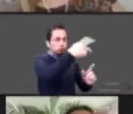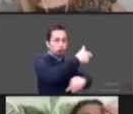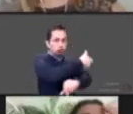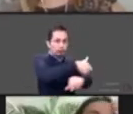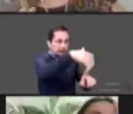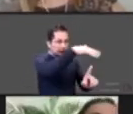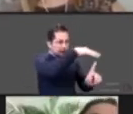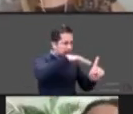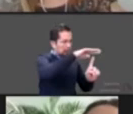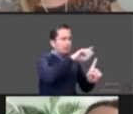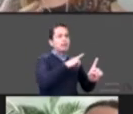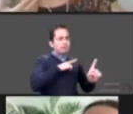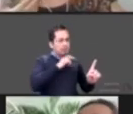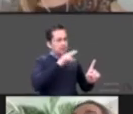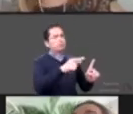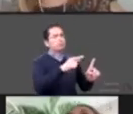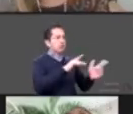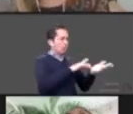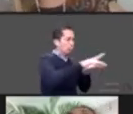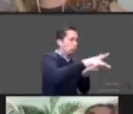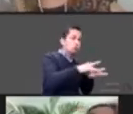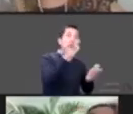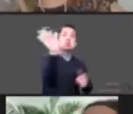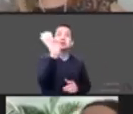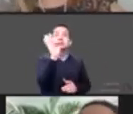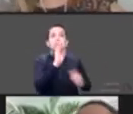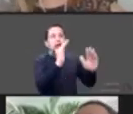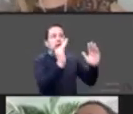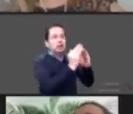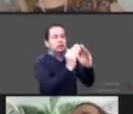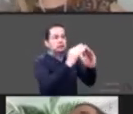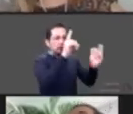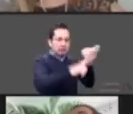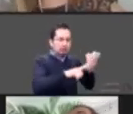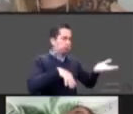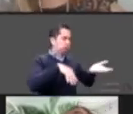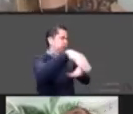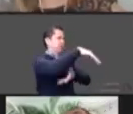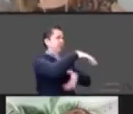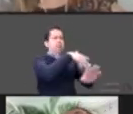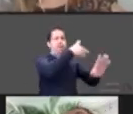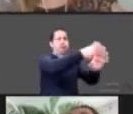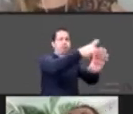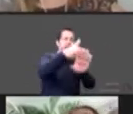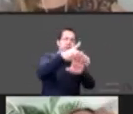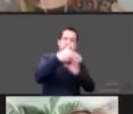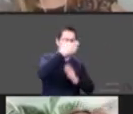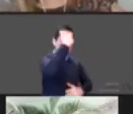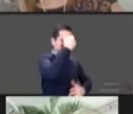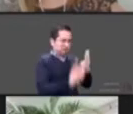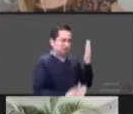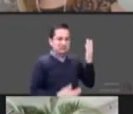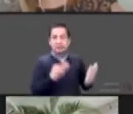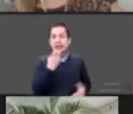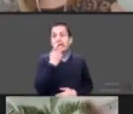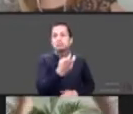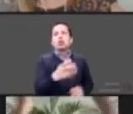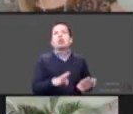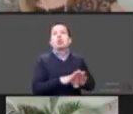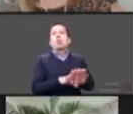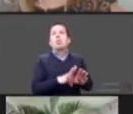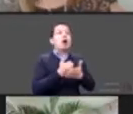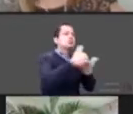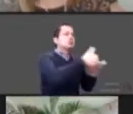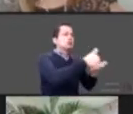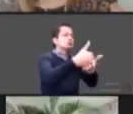familiar violento, conflictivo, dificultado por la misma pandemia, pero también por la crisis económica. Cada una de las y los